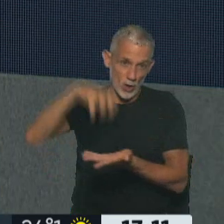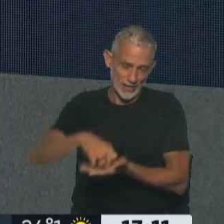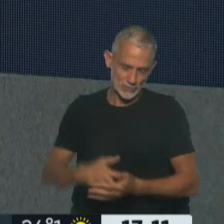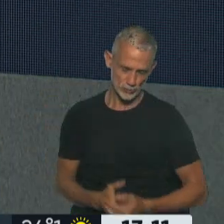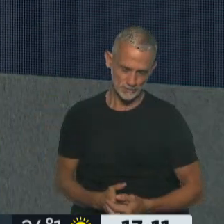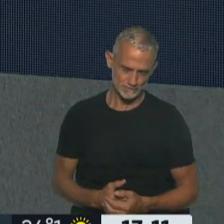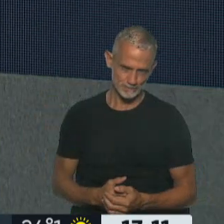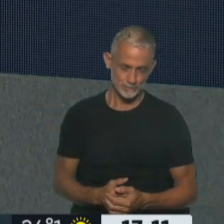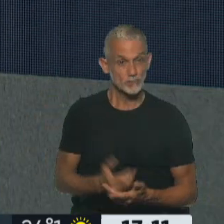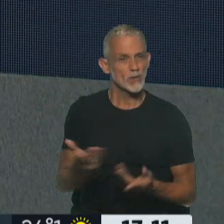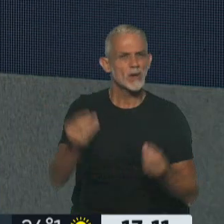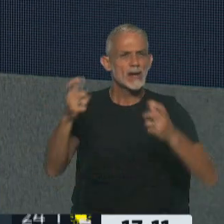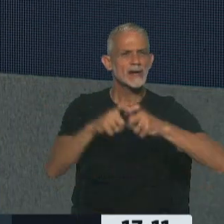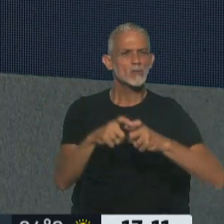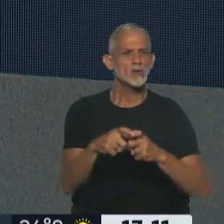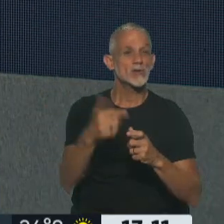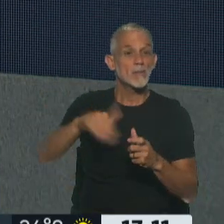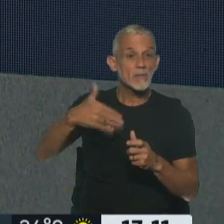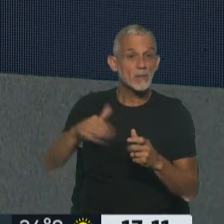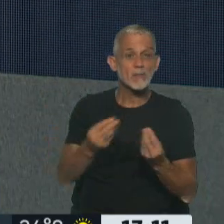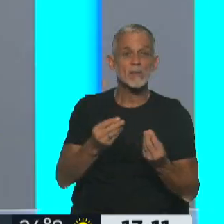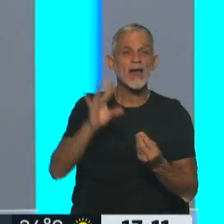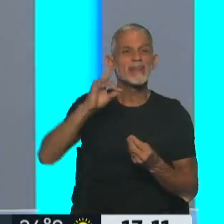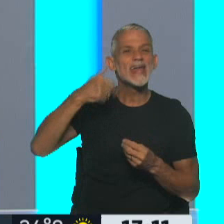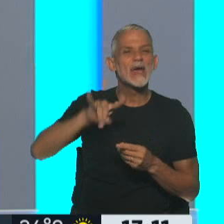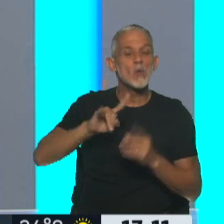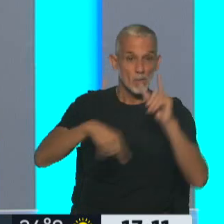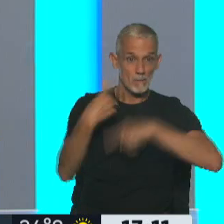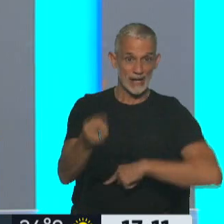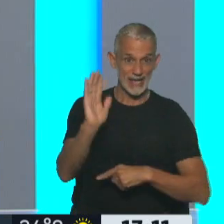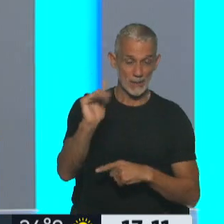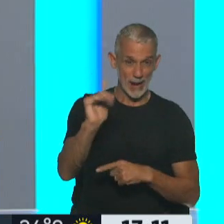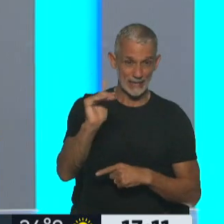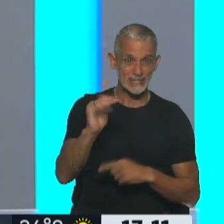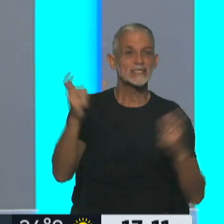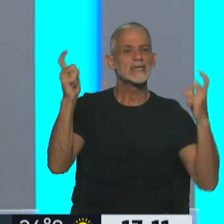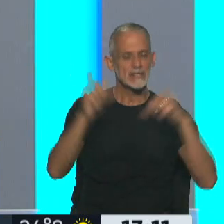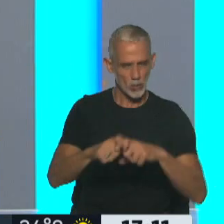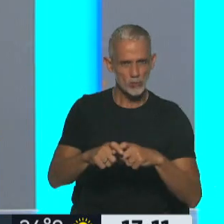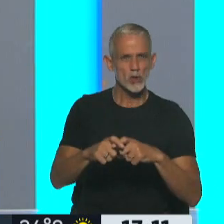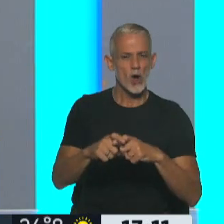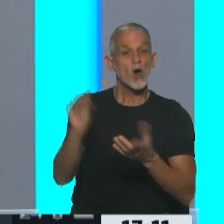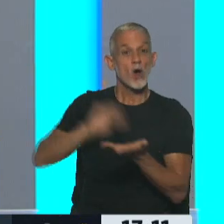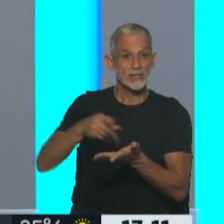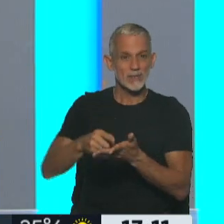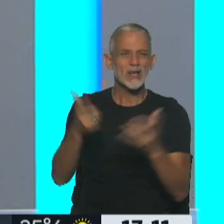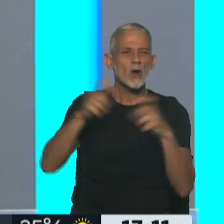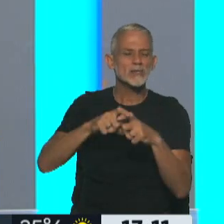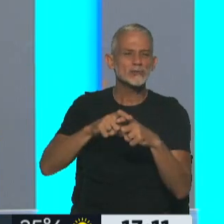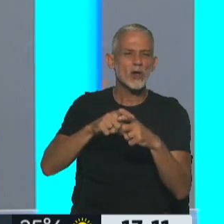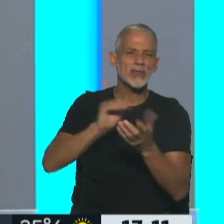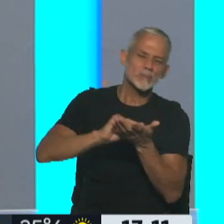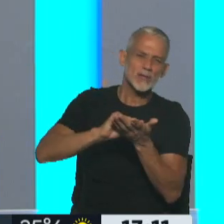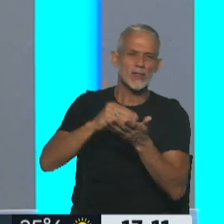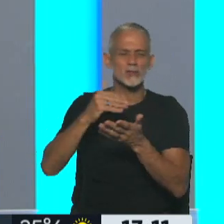sucede también con reuniones importantes que tienen que ver con el DNU? Mañana, martes, va a haber una nueva reunión de la Comisión Bicameral